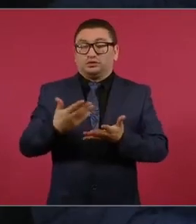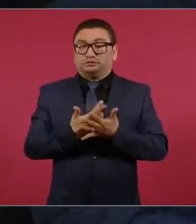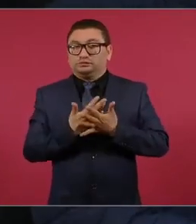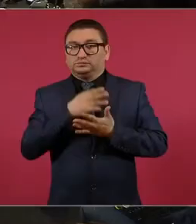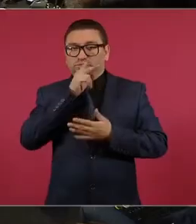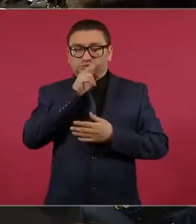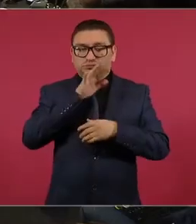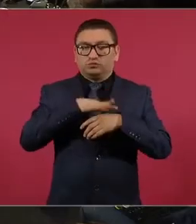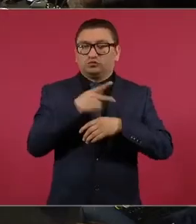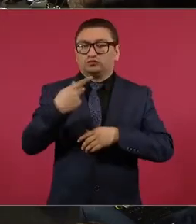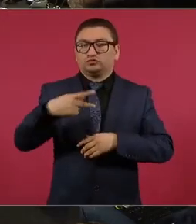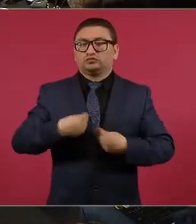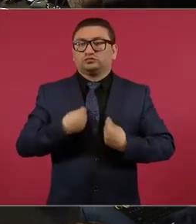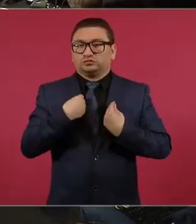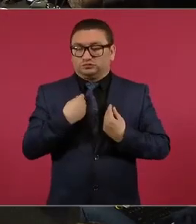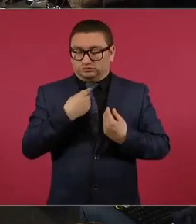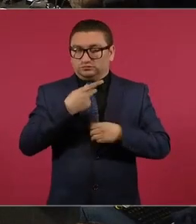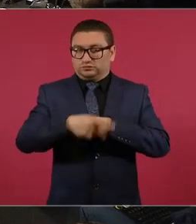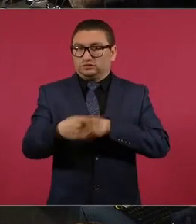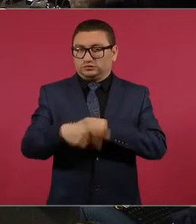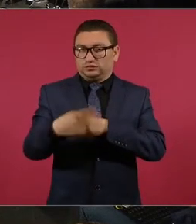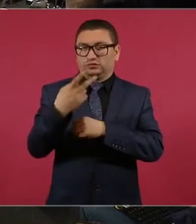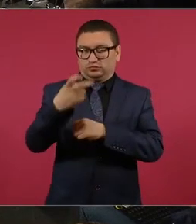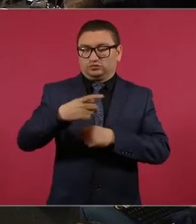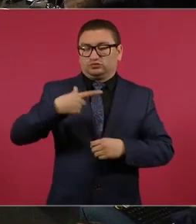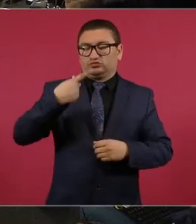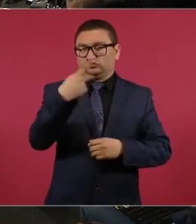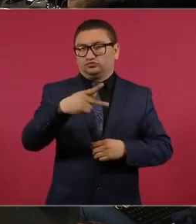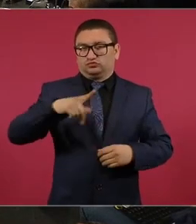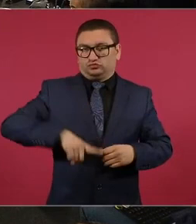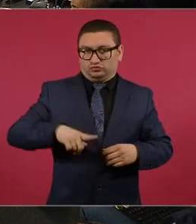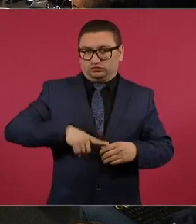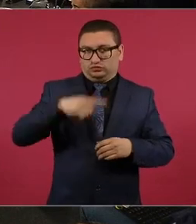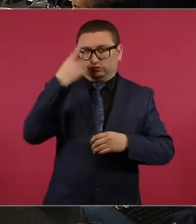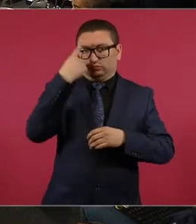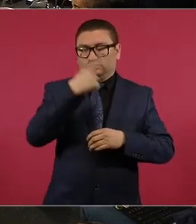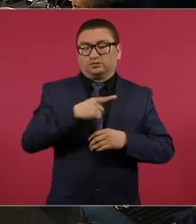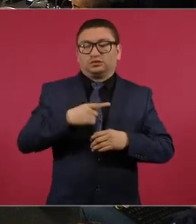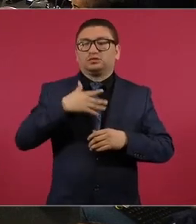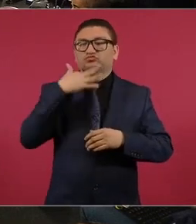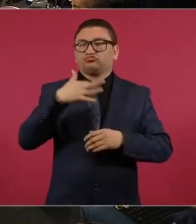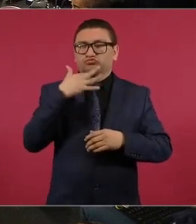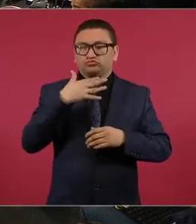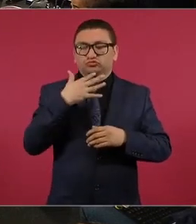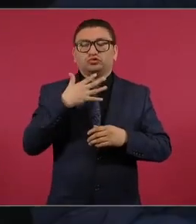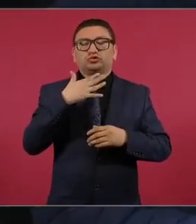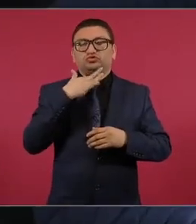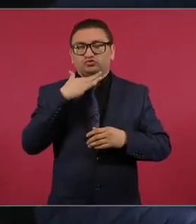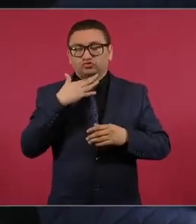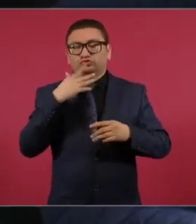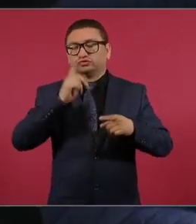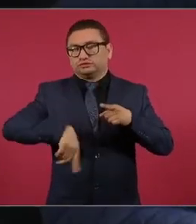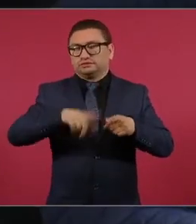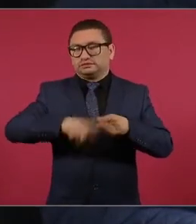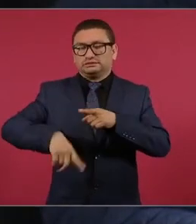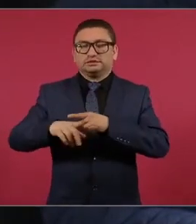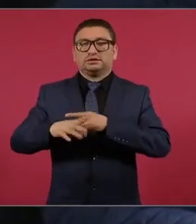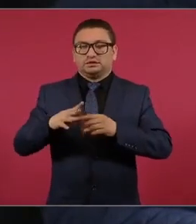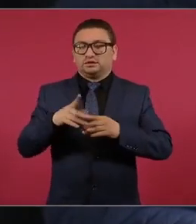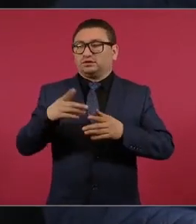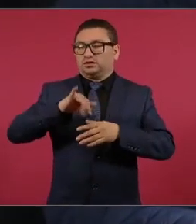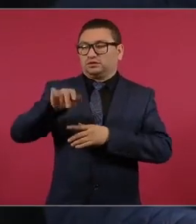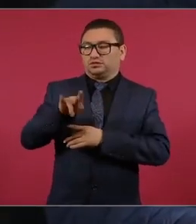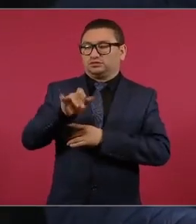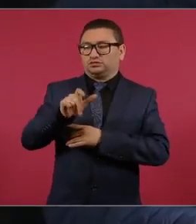vida señor presidente su gobierno ha emprendido un duro trabajo en el combate a la corrupción que opina que que un personaje como Jesús